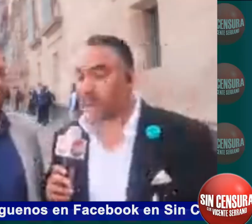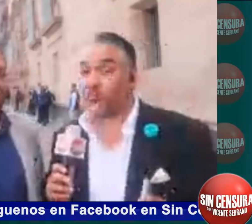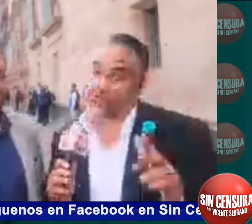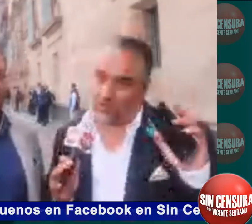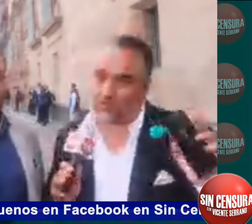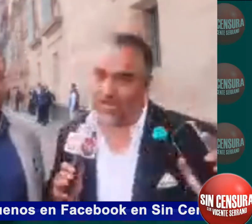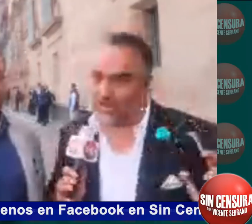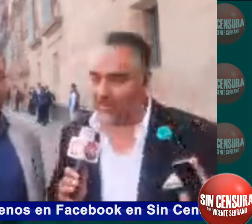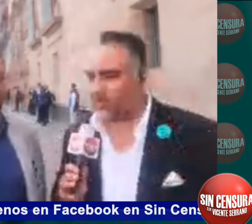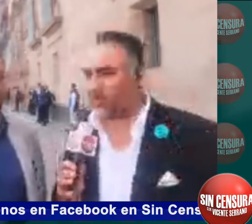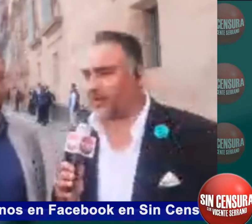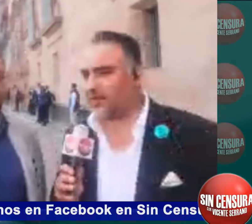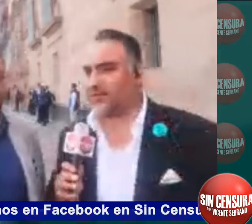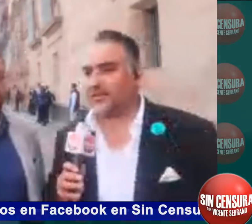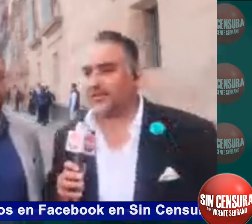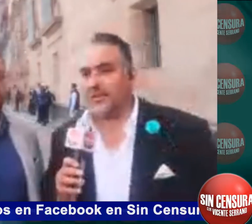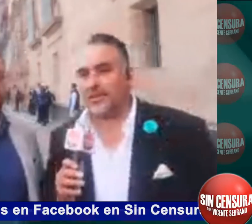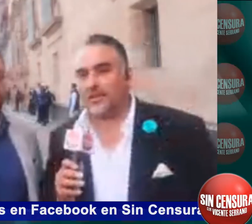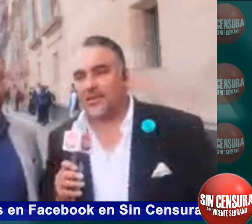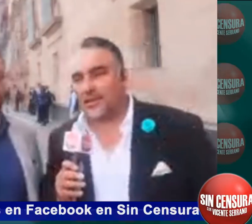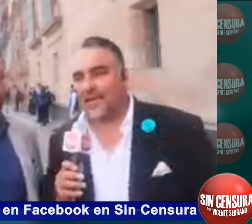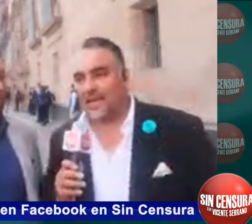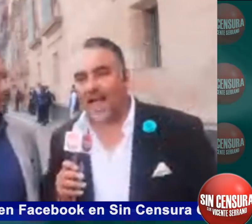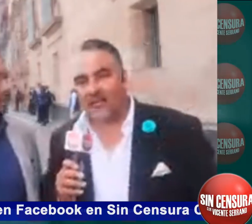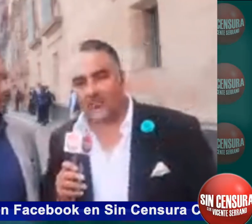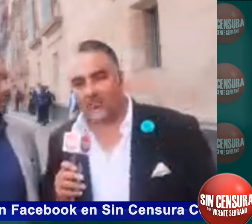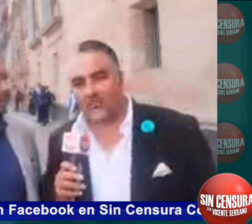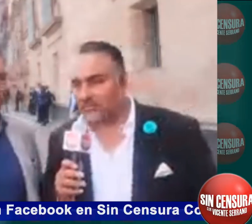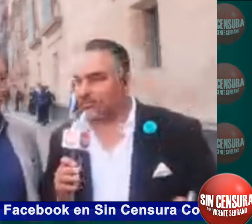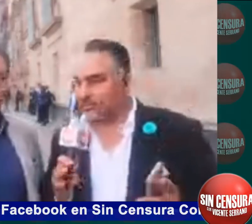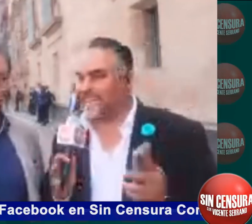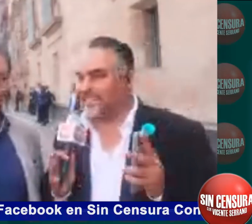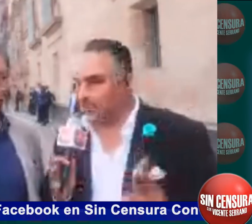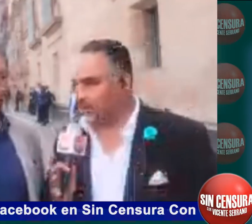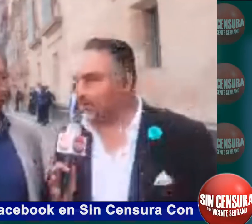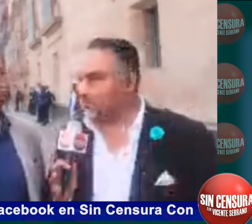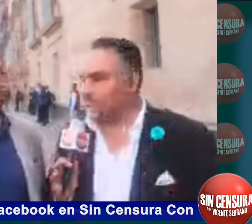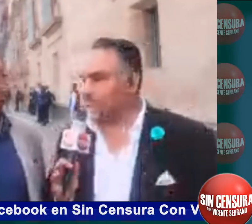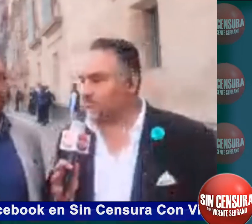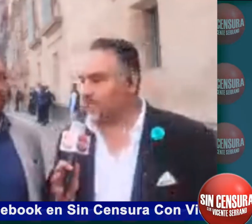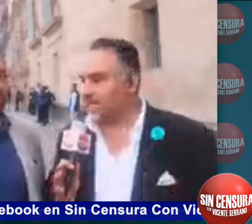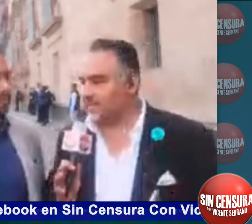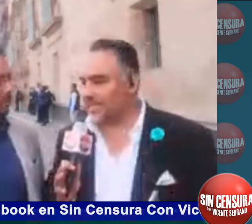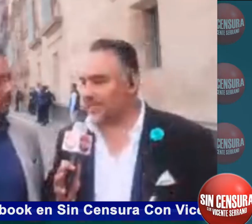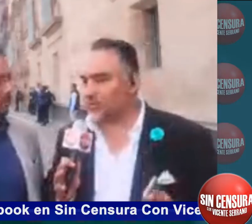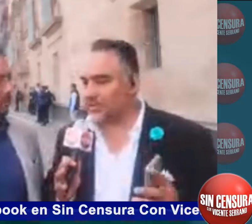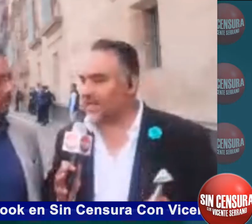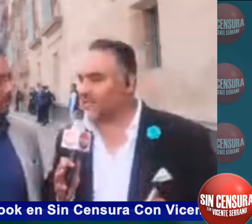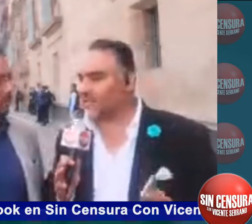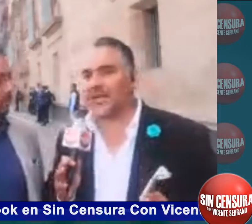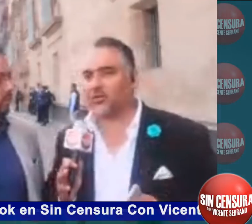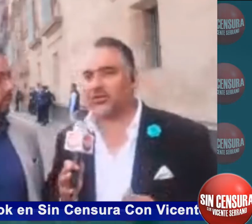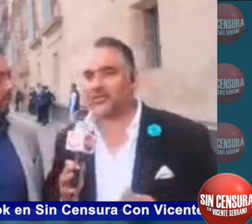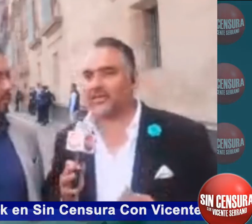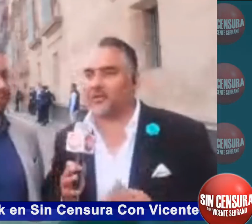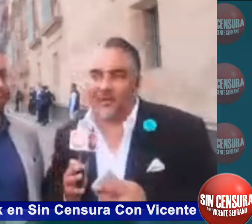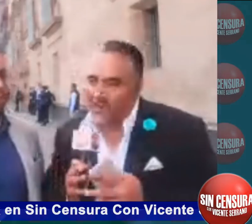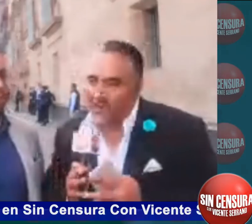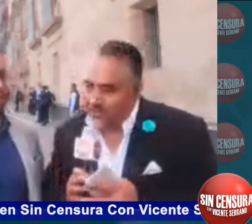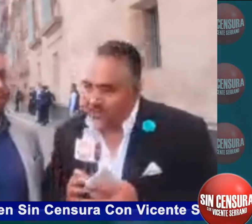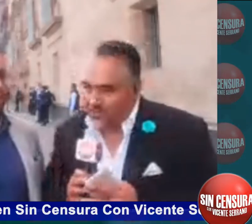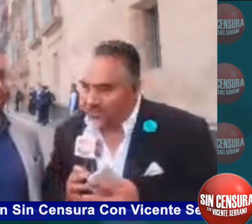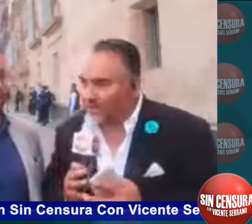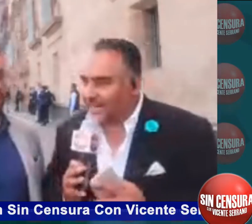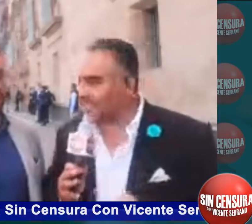saber, por si no lo sabe Marcelo Ebrard, que hay un sector de estas autoridades migratorias que de